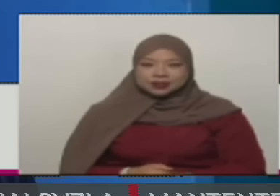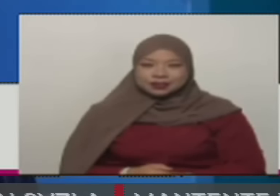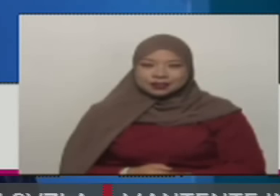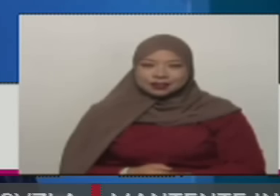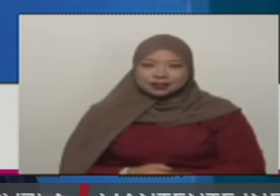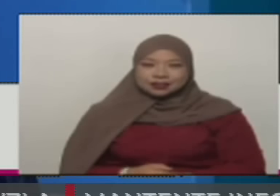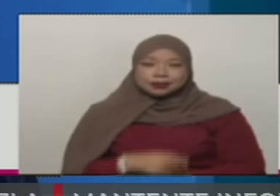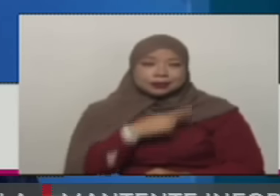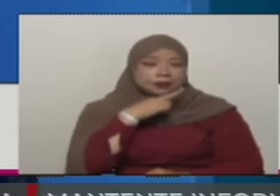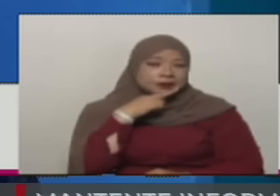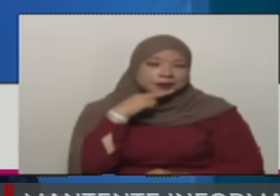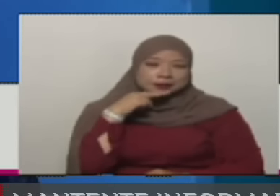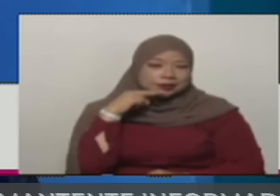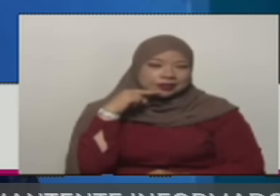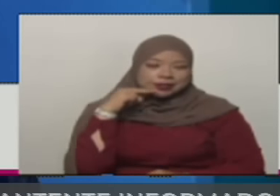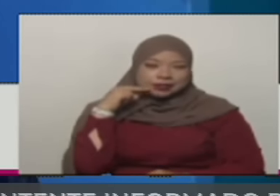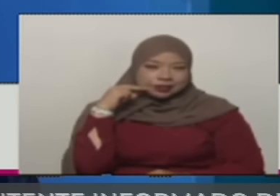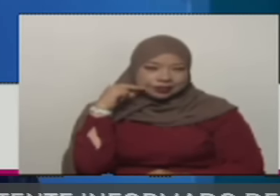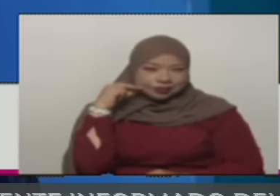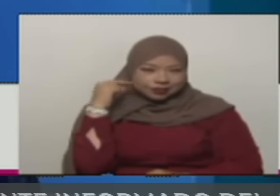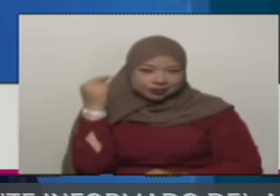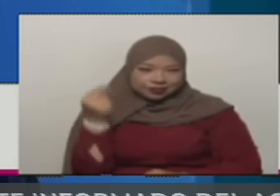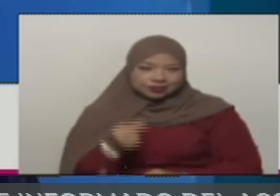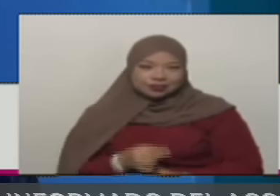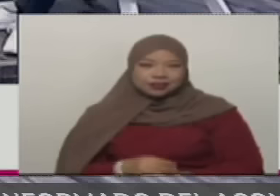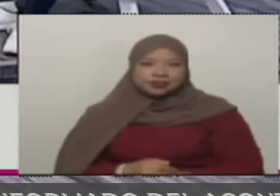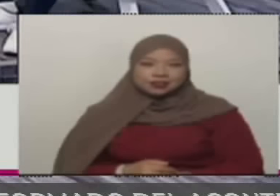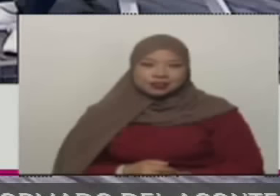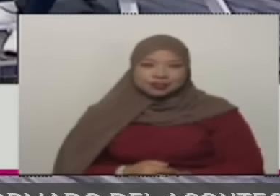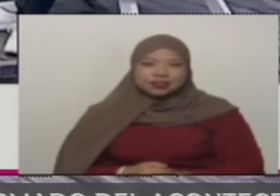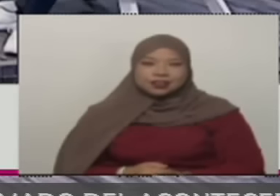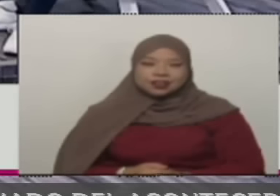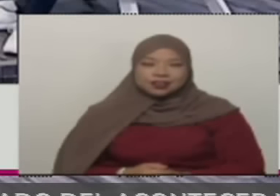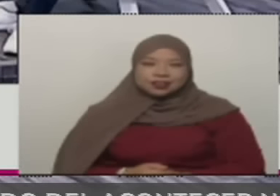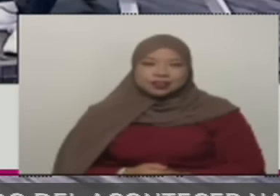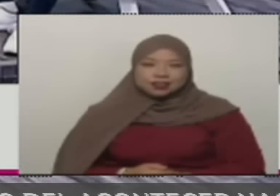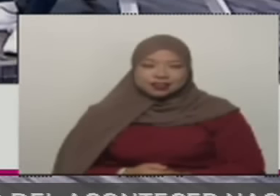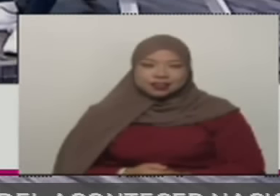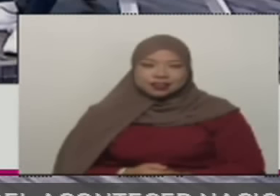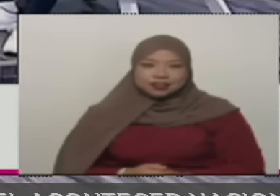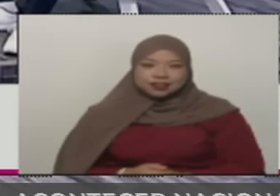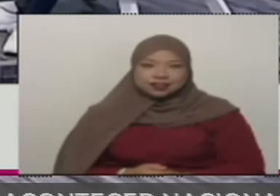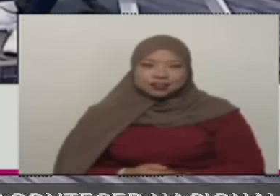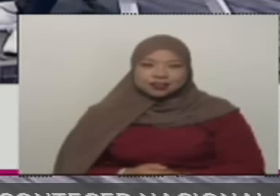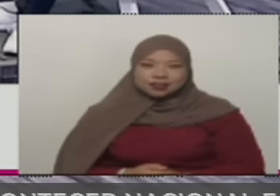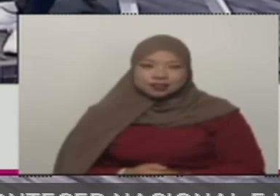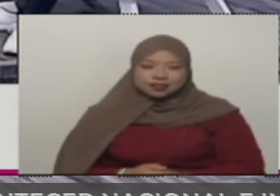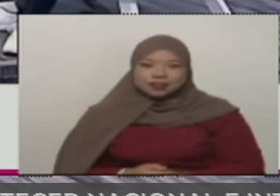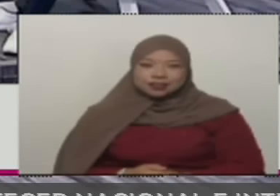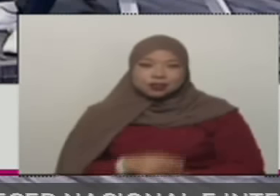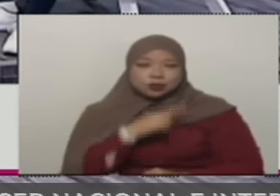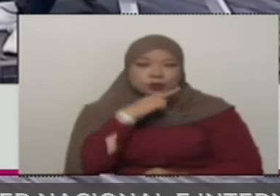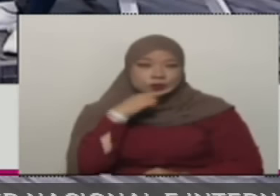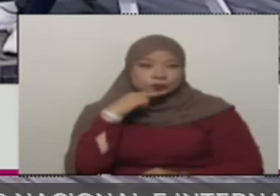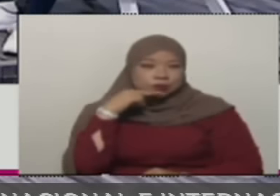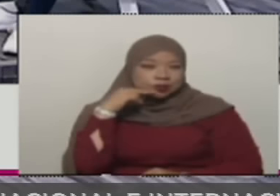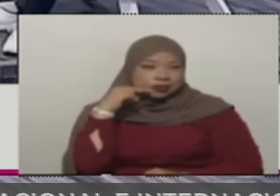Está bueno, ¿viste? Mucho. De vez en cuando hay que comerse un dulce lechosa, decía el comandante Chávez.